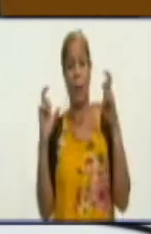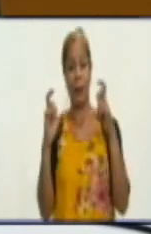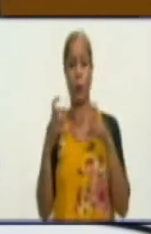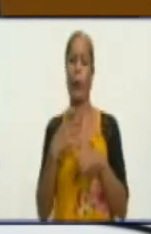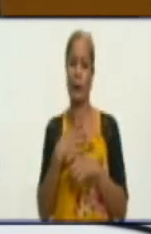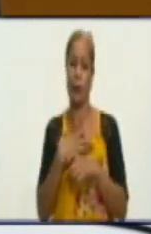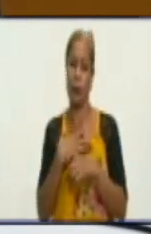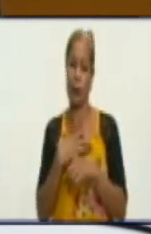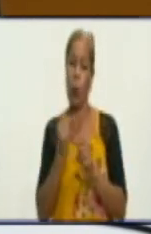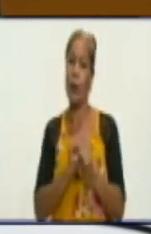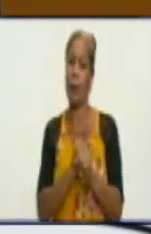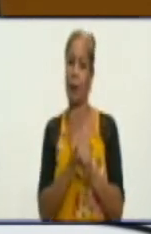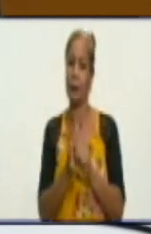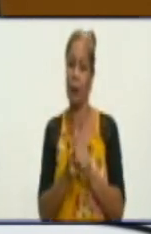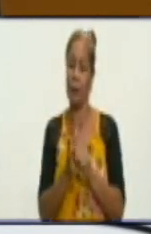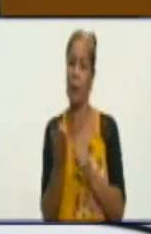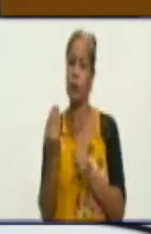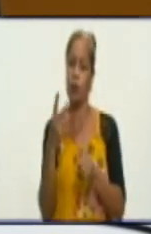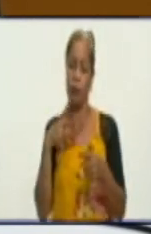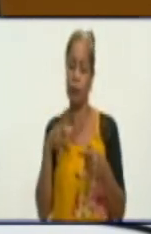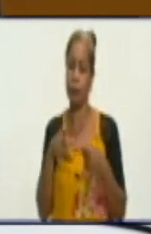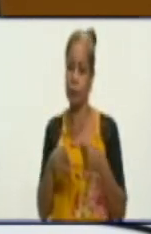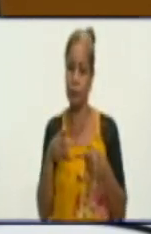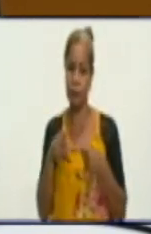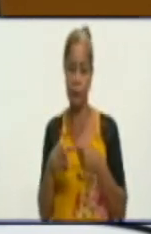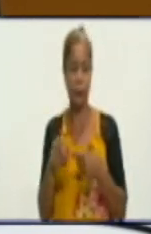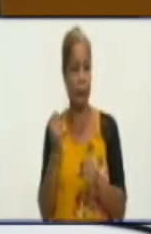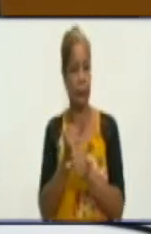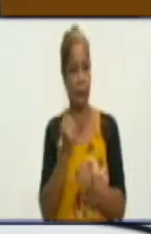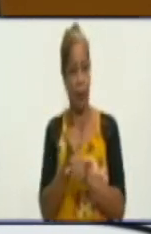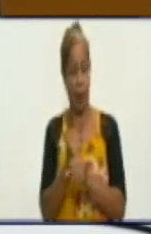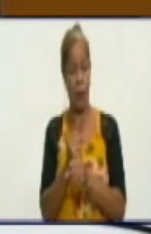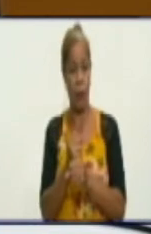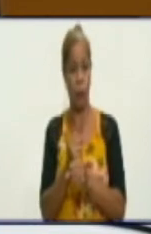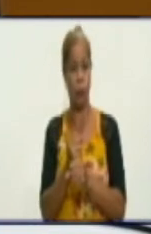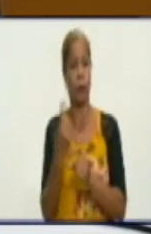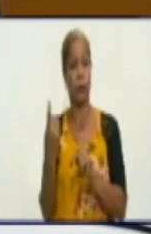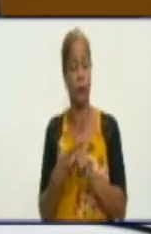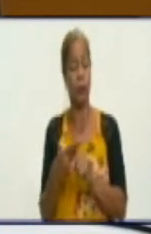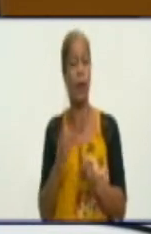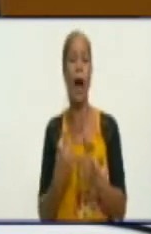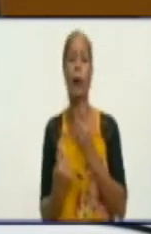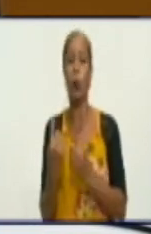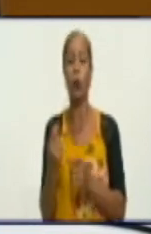en un nivel de interrupción laboral, y muchos de esos trabajadores que han sufrido la interrupción